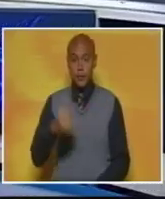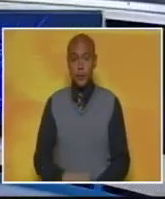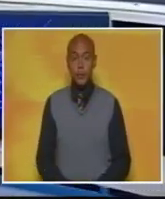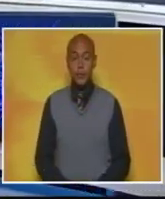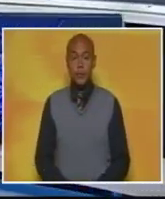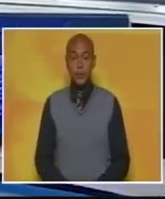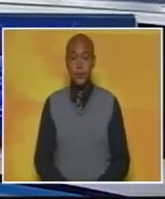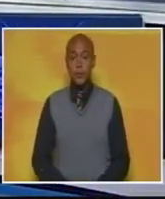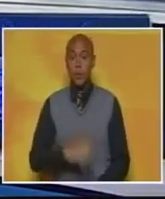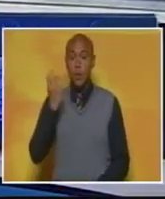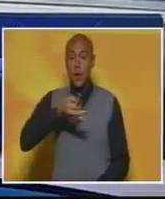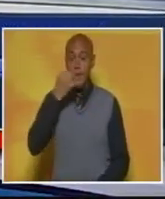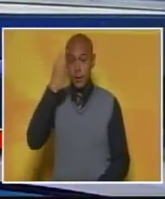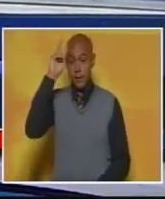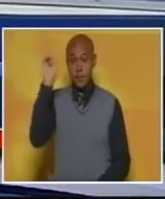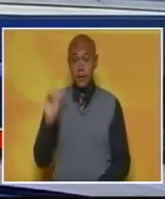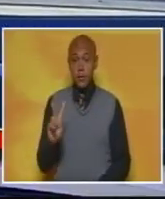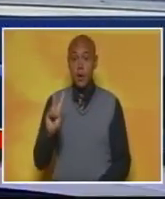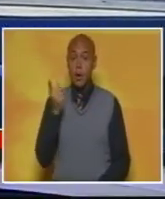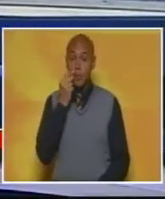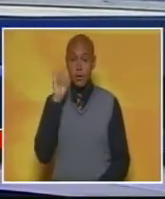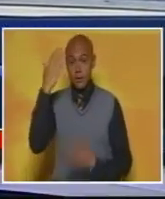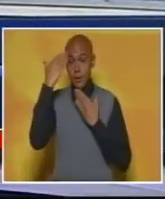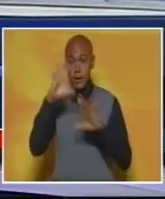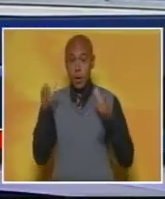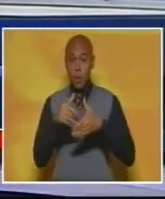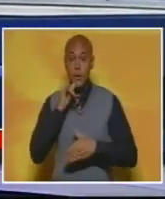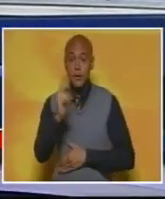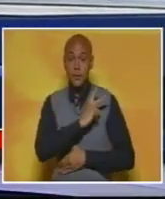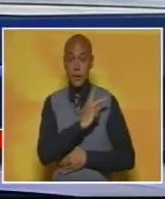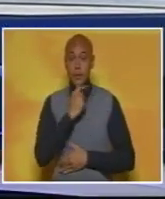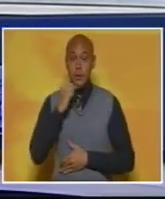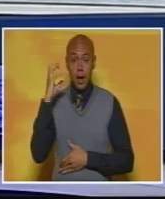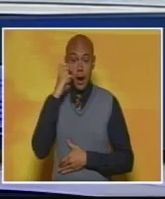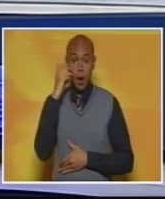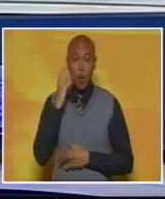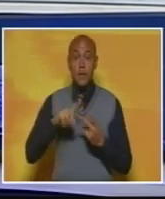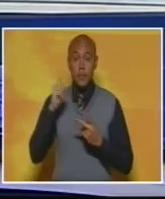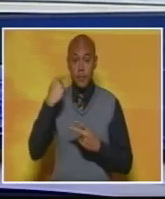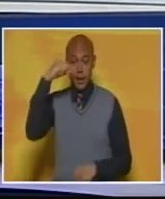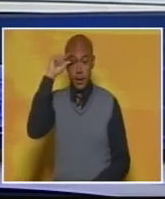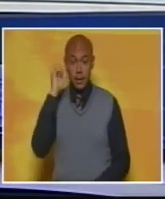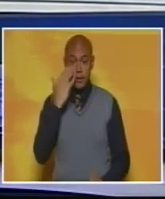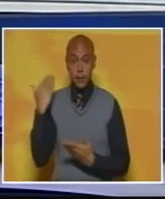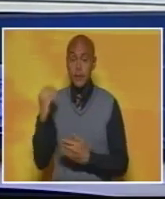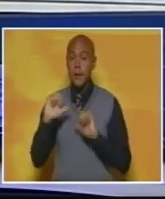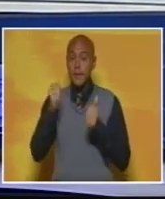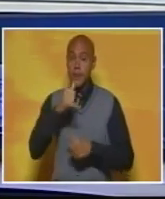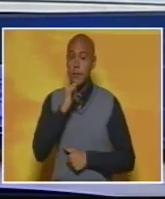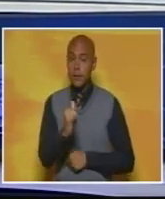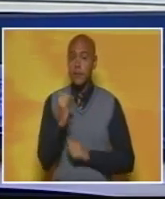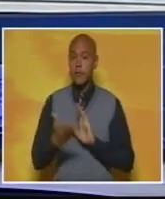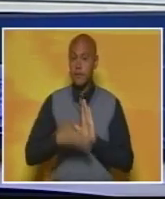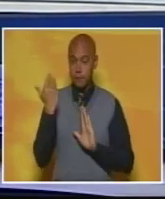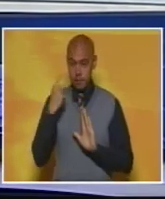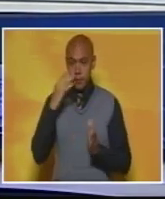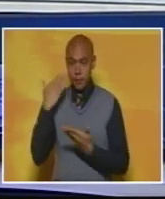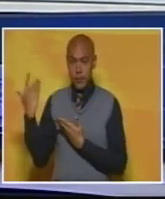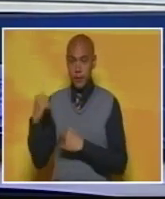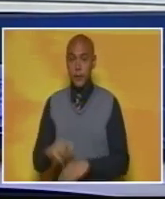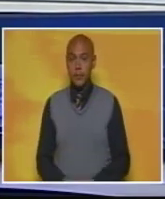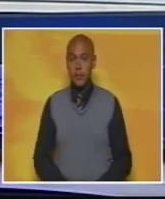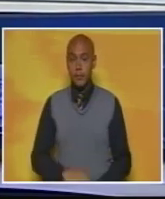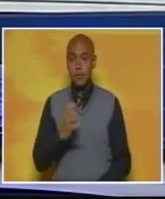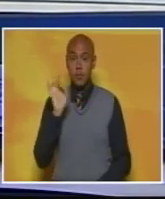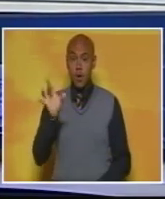Venevisión. Muy buenas tardes, Venezuela. Les saludamos en nombre de todo nuestro equipo, Gregorio Rojas y esta servidora Andrina Yepes. Comenzamos con las informaciones de inmediato,